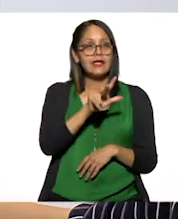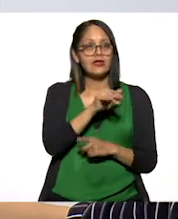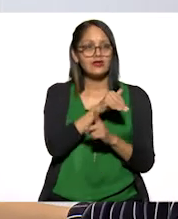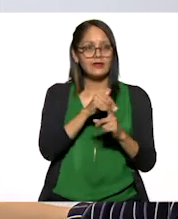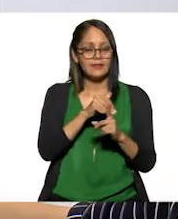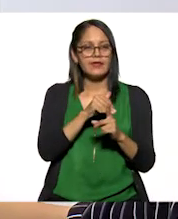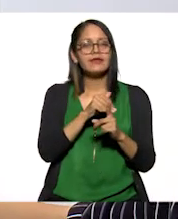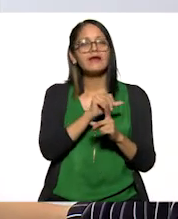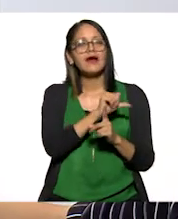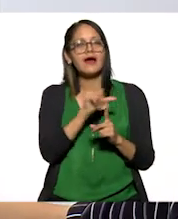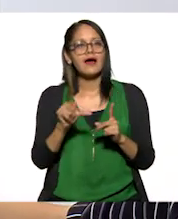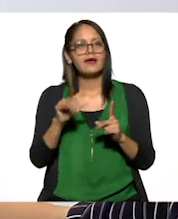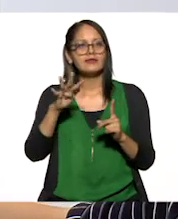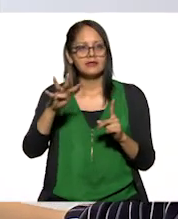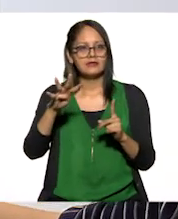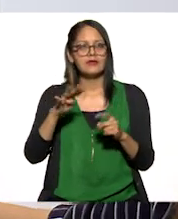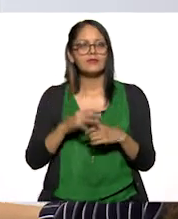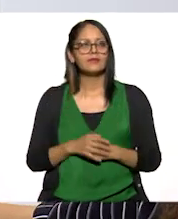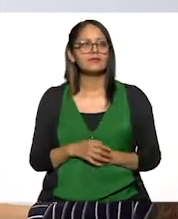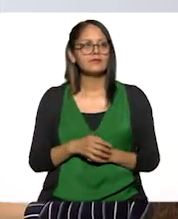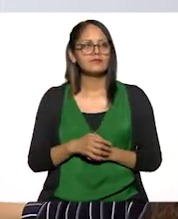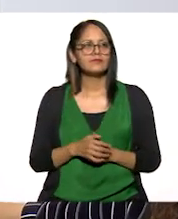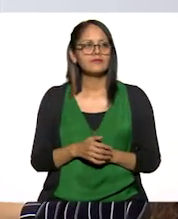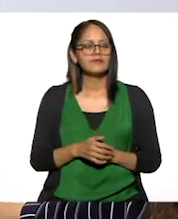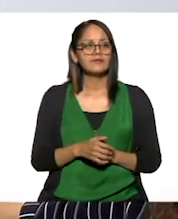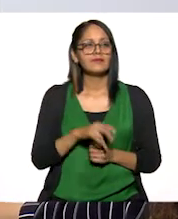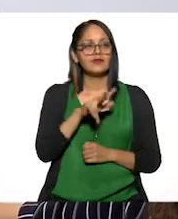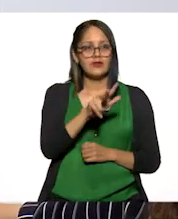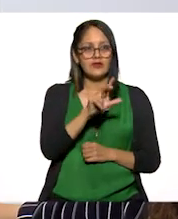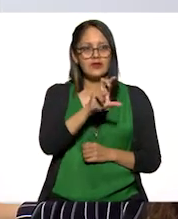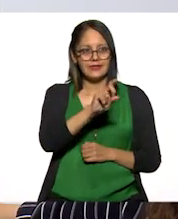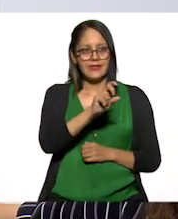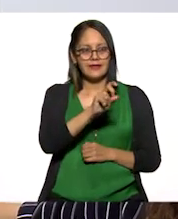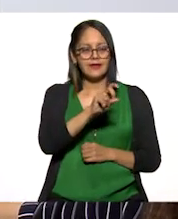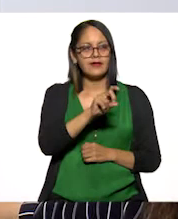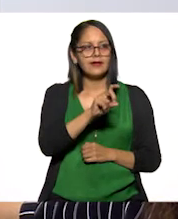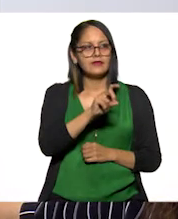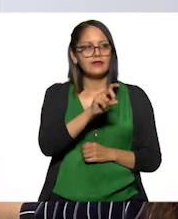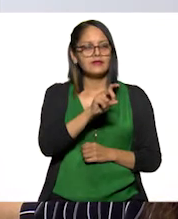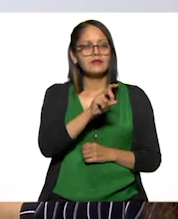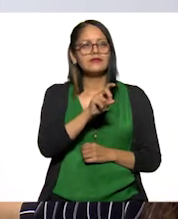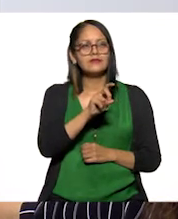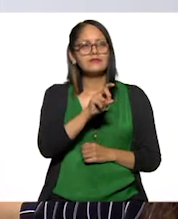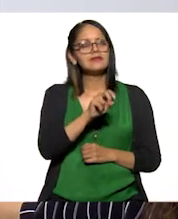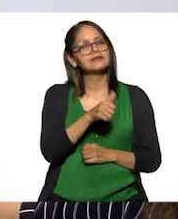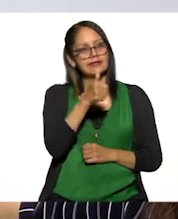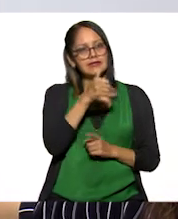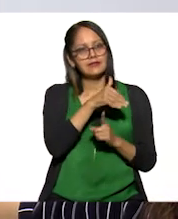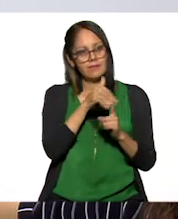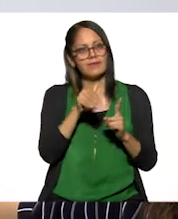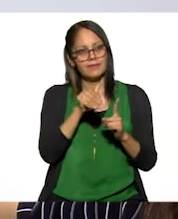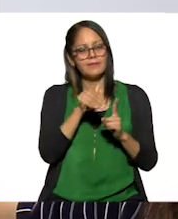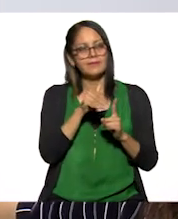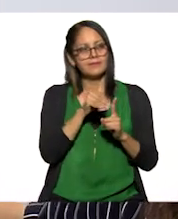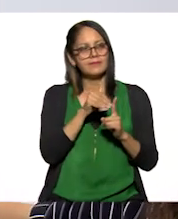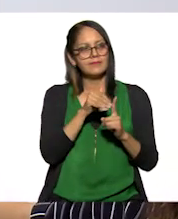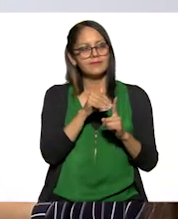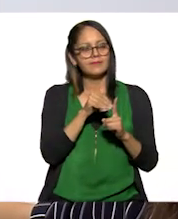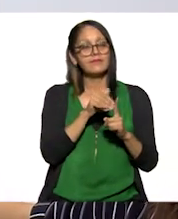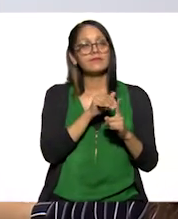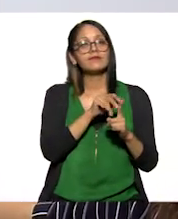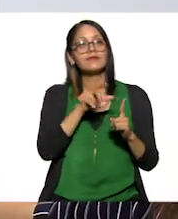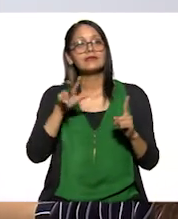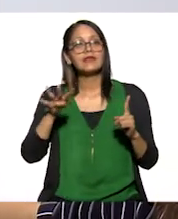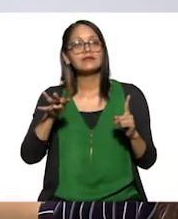18.30 a 19 horas, que son las 18.30, ¿qué hora es? 6:30. 6:30. ¿Y